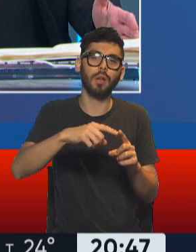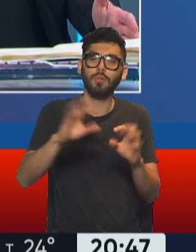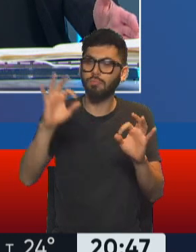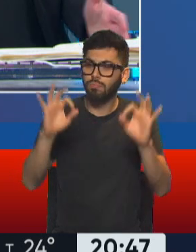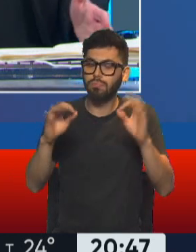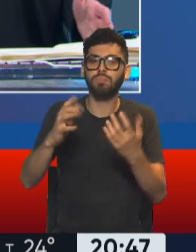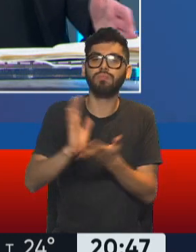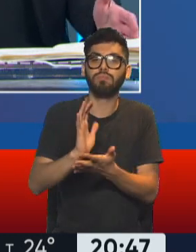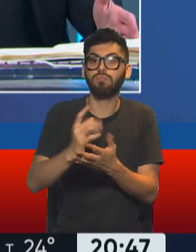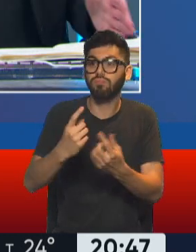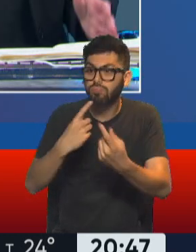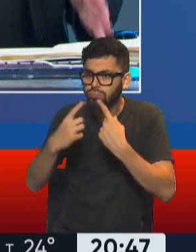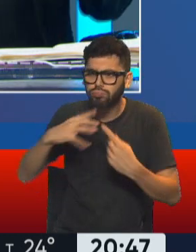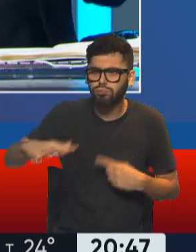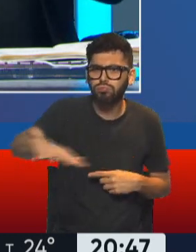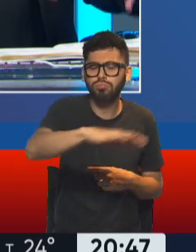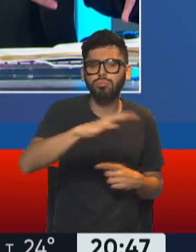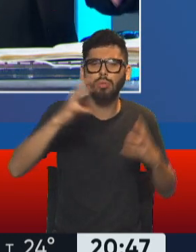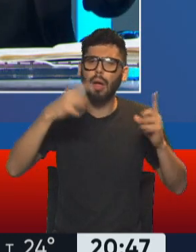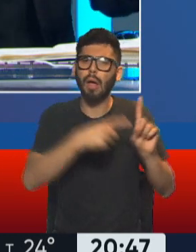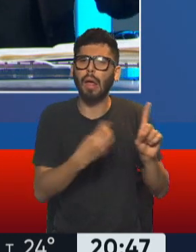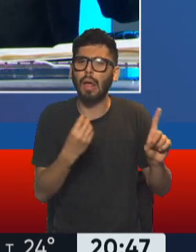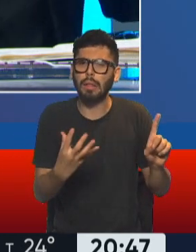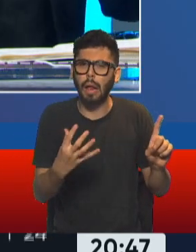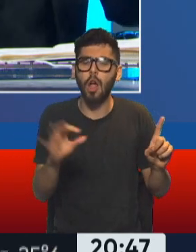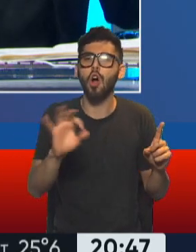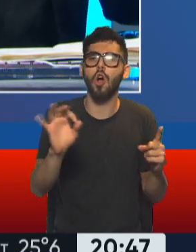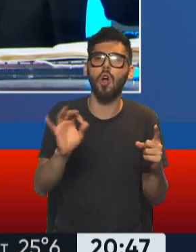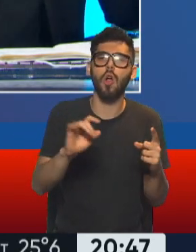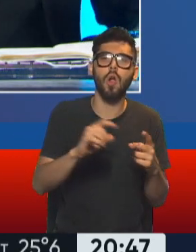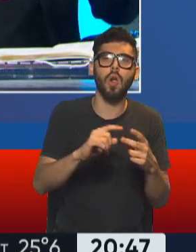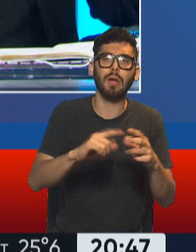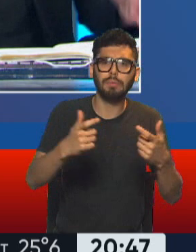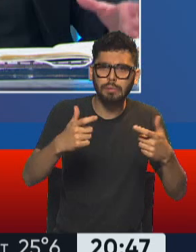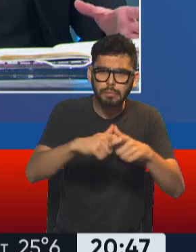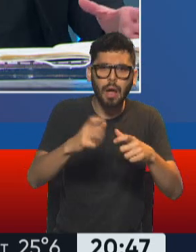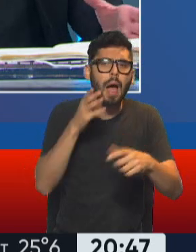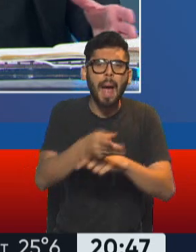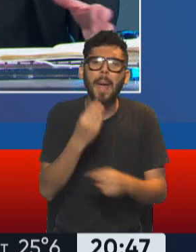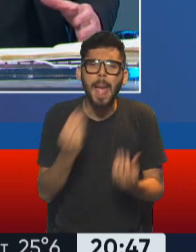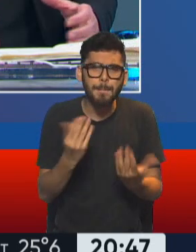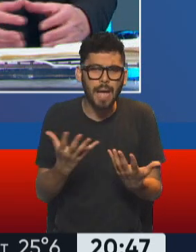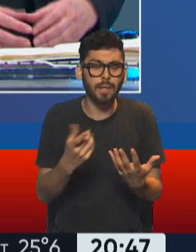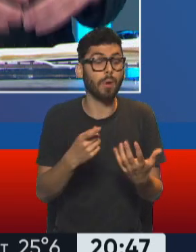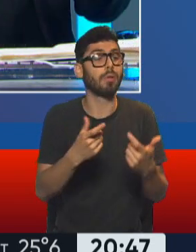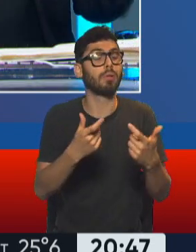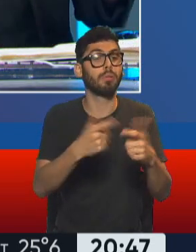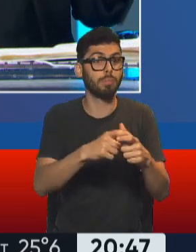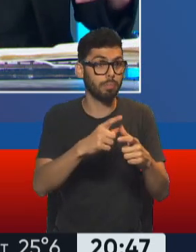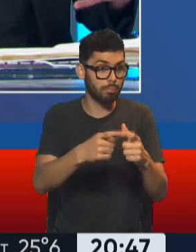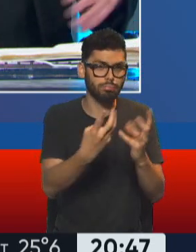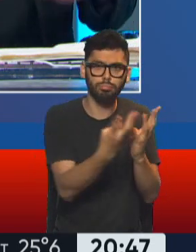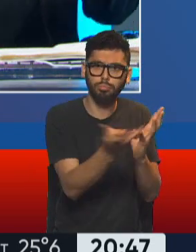de encuestas o asistía a sus a los mítines para entender qué es lo que pasaba y lo que vos veías era la